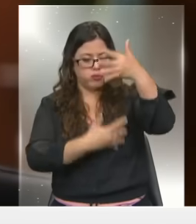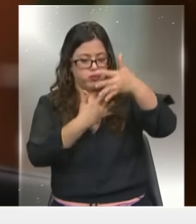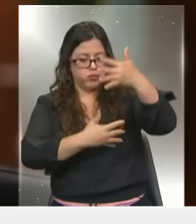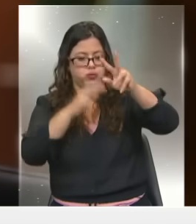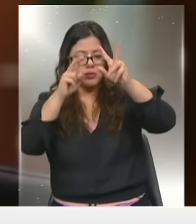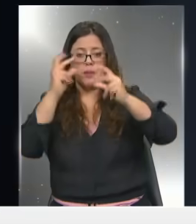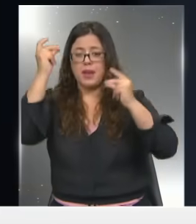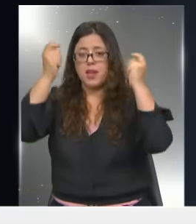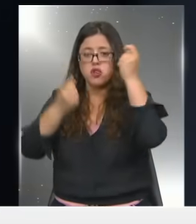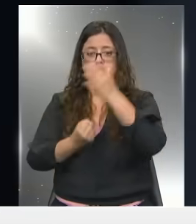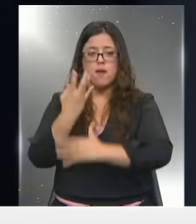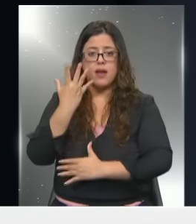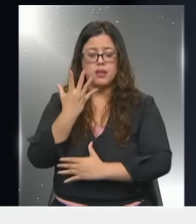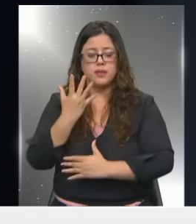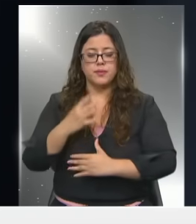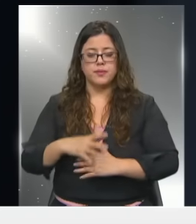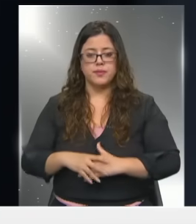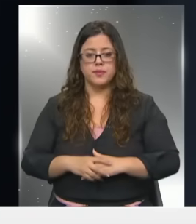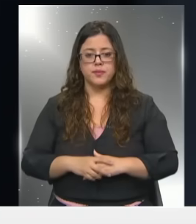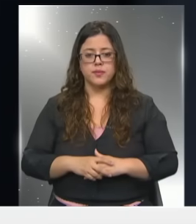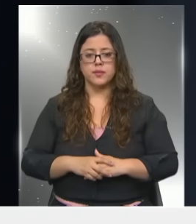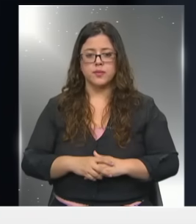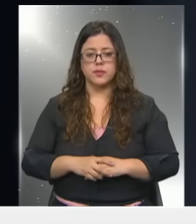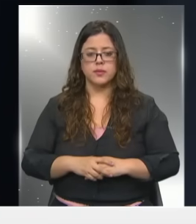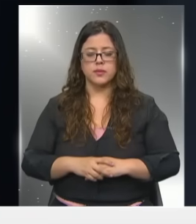área de innovación.